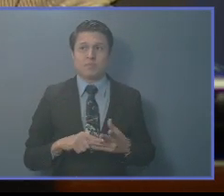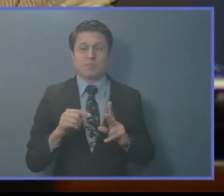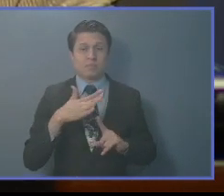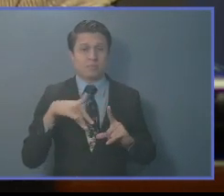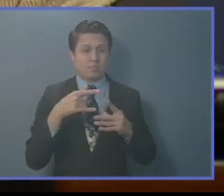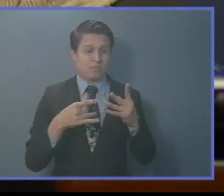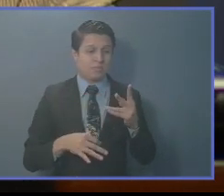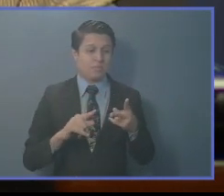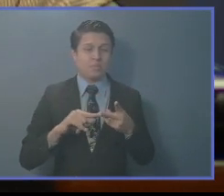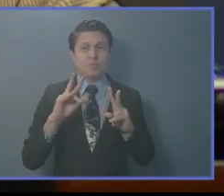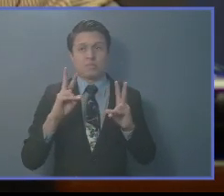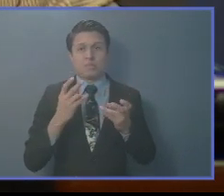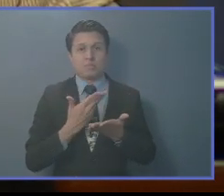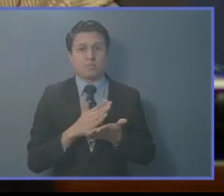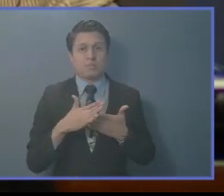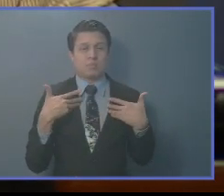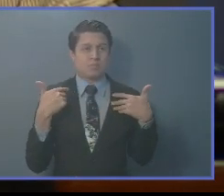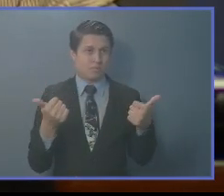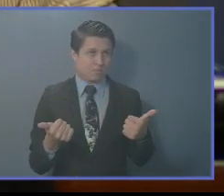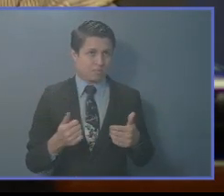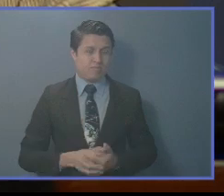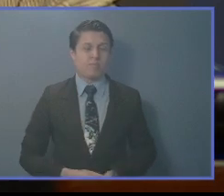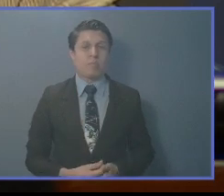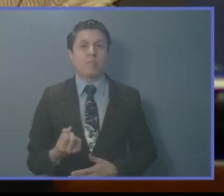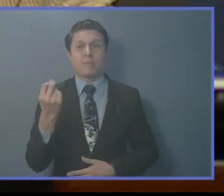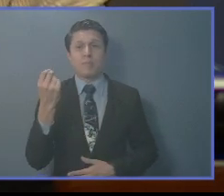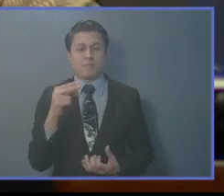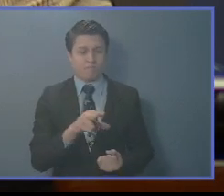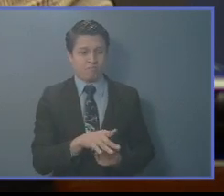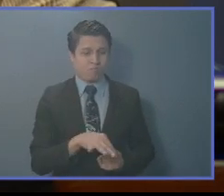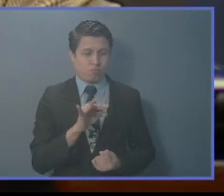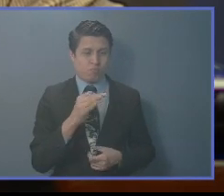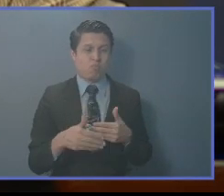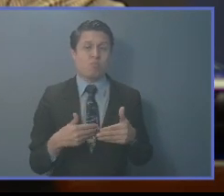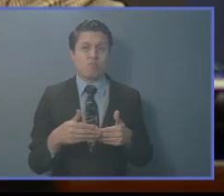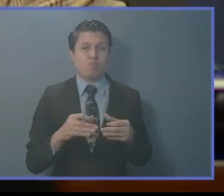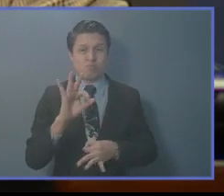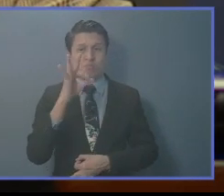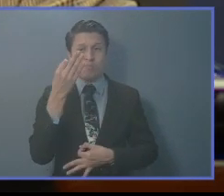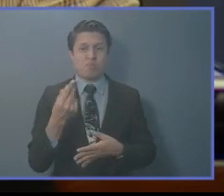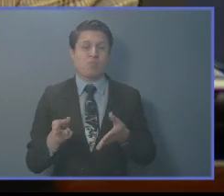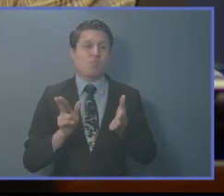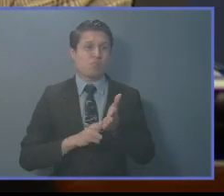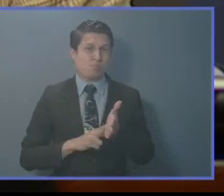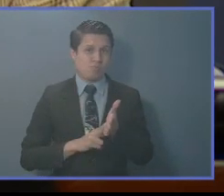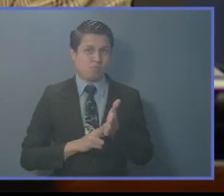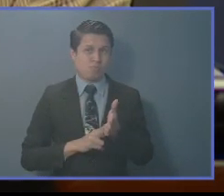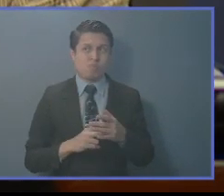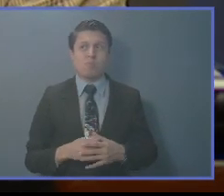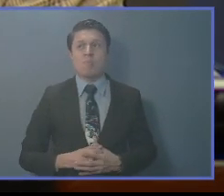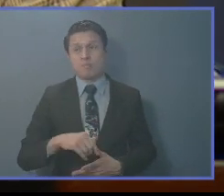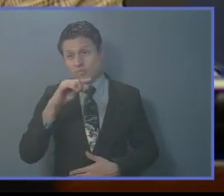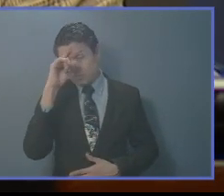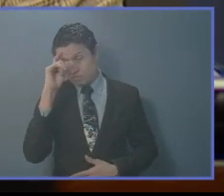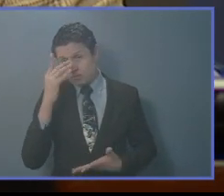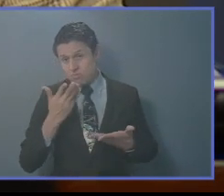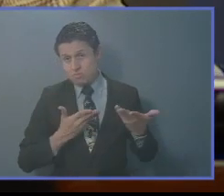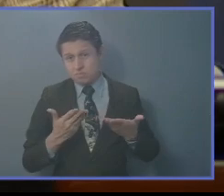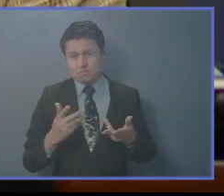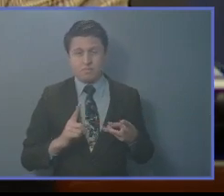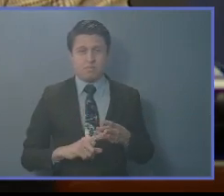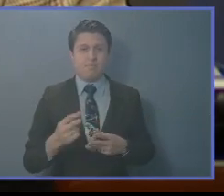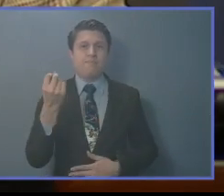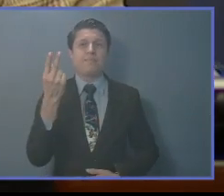y sanidad. 12. Expedientes de los procesos de adquisición y contratación de bienes, obras y servicios.